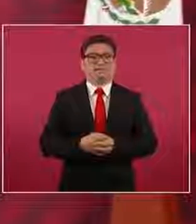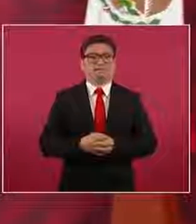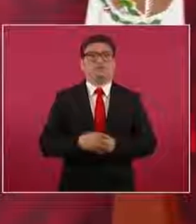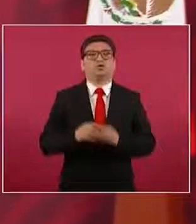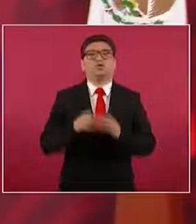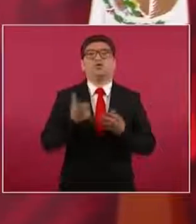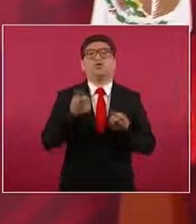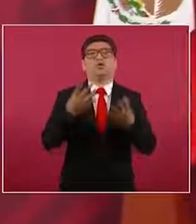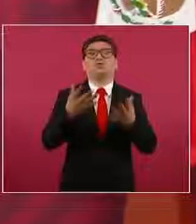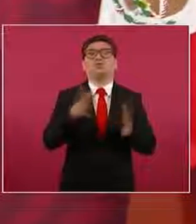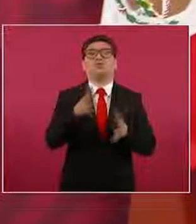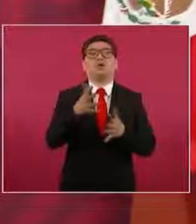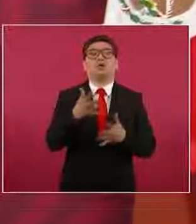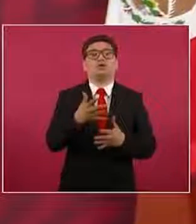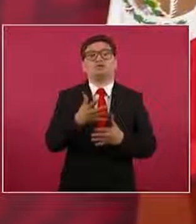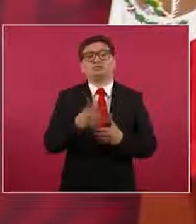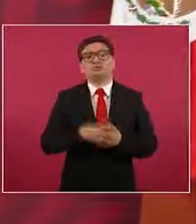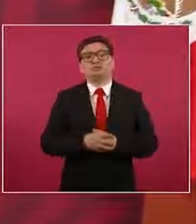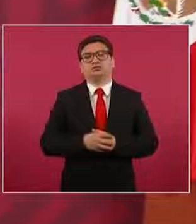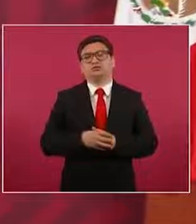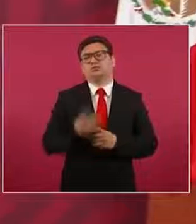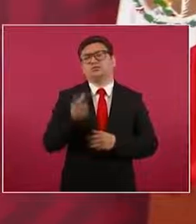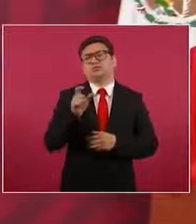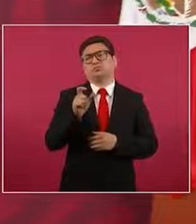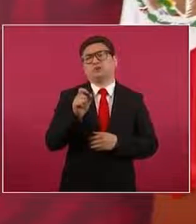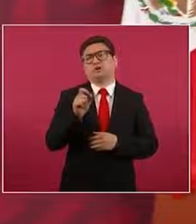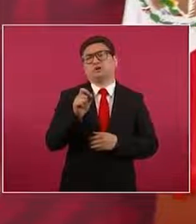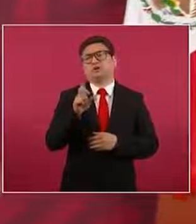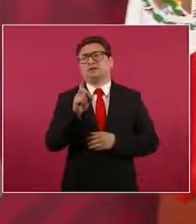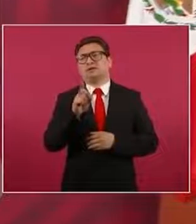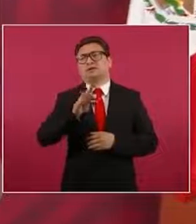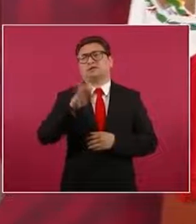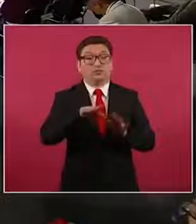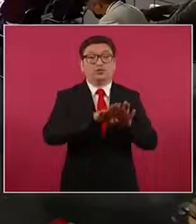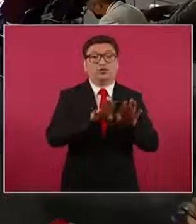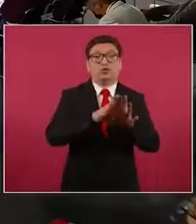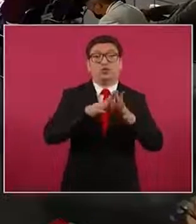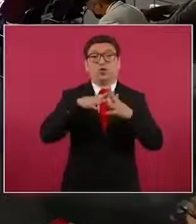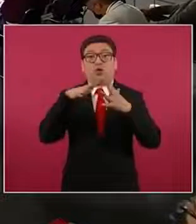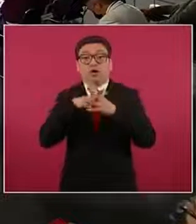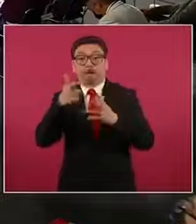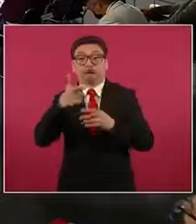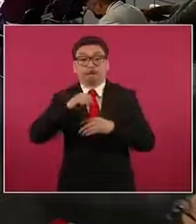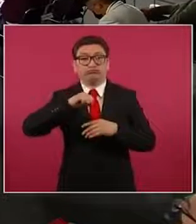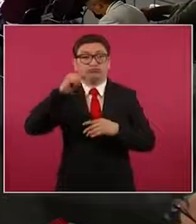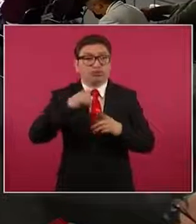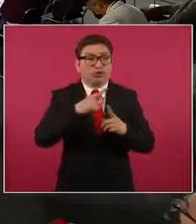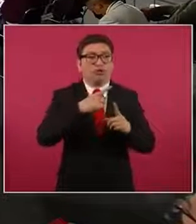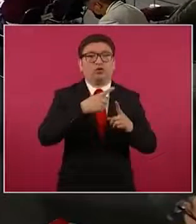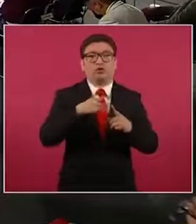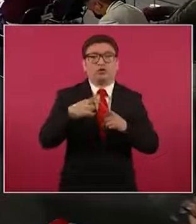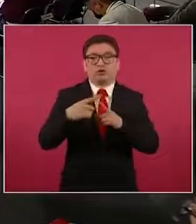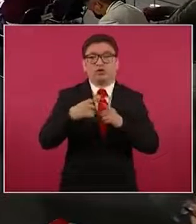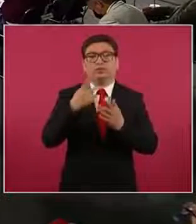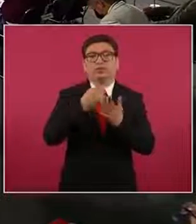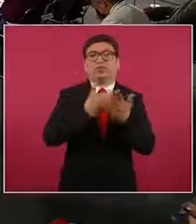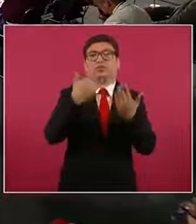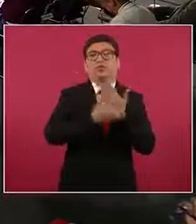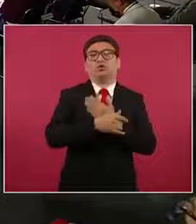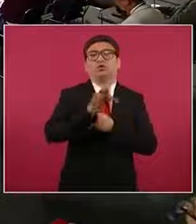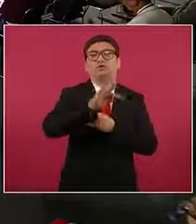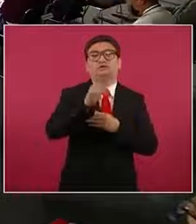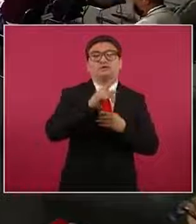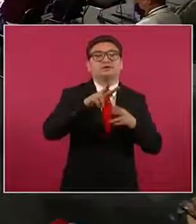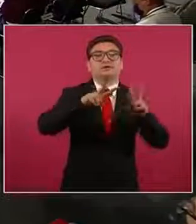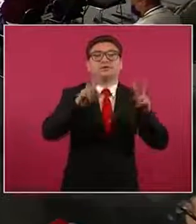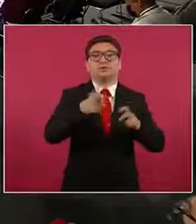Pues como un 20-30%. López Obrador recordó que la